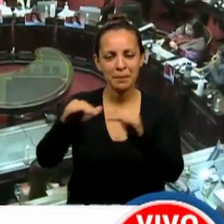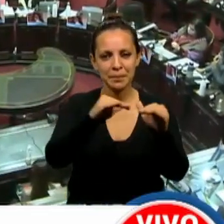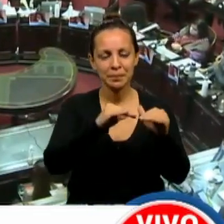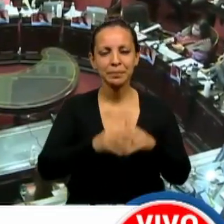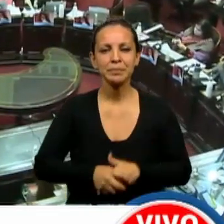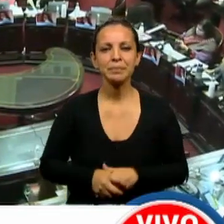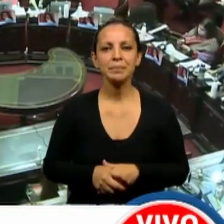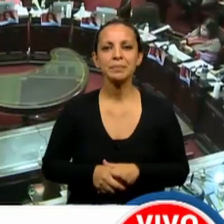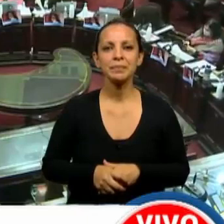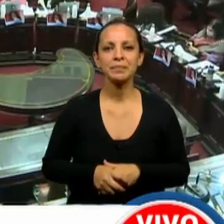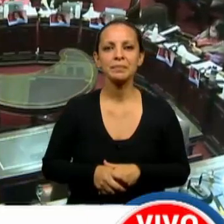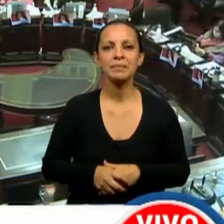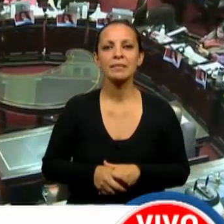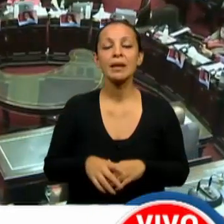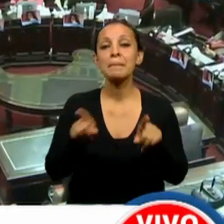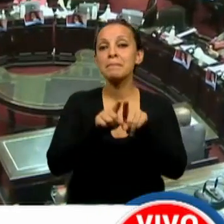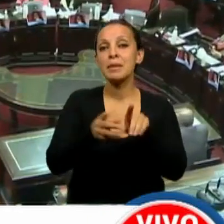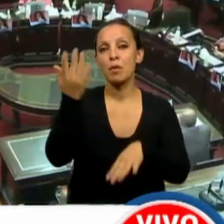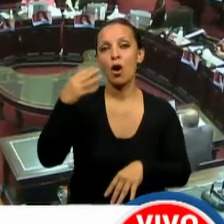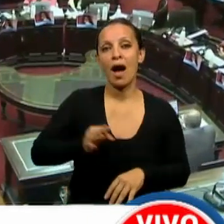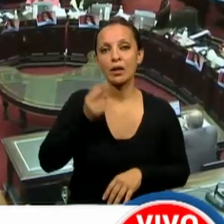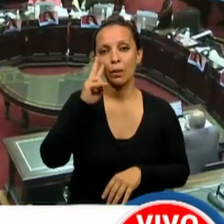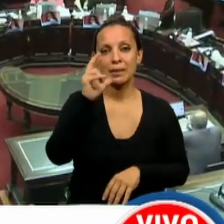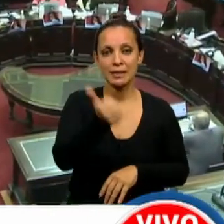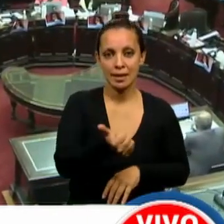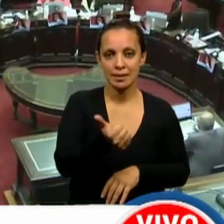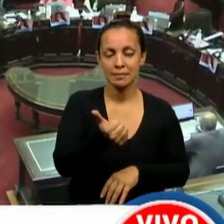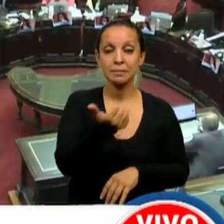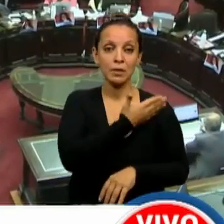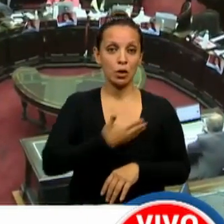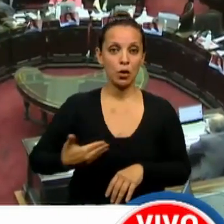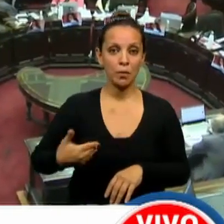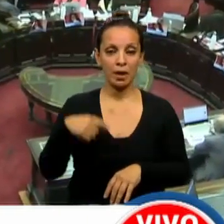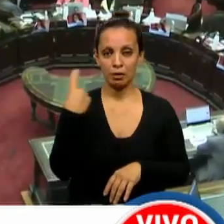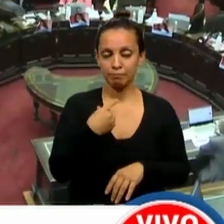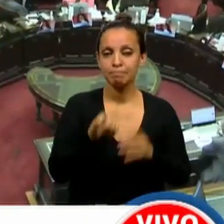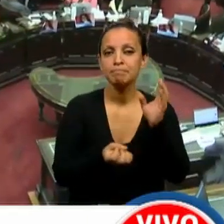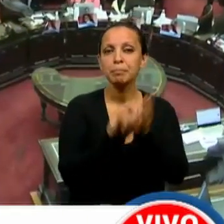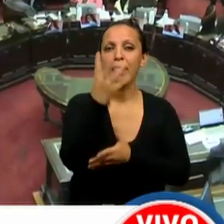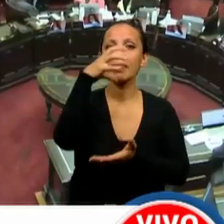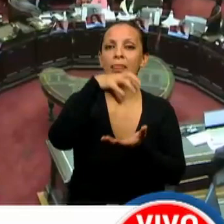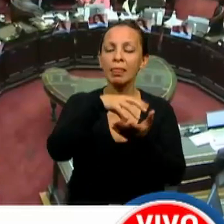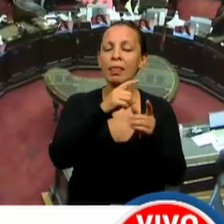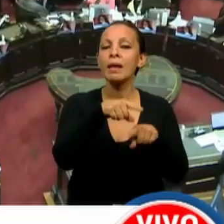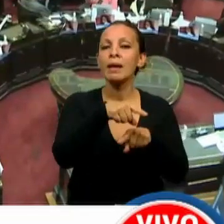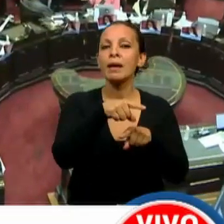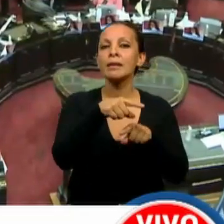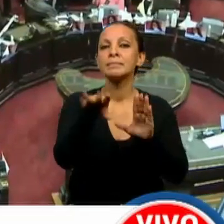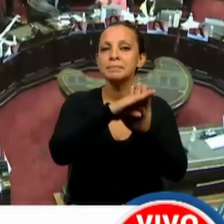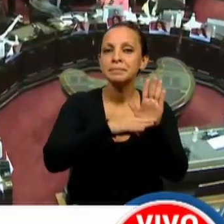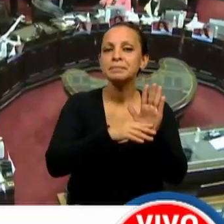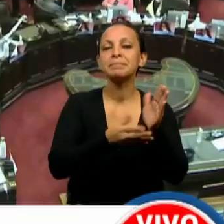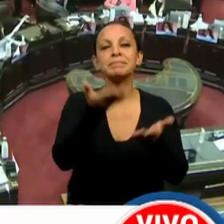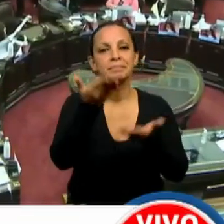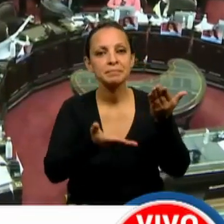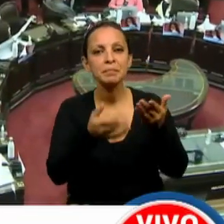instaladas. Así como en el año 2006, nuestro gobierno creó el marco jurídico para el